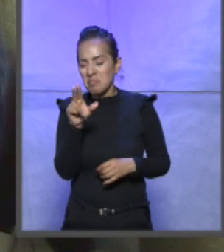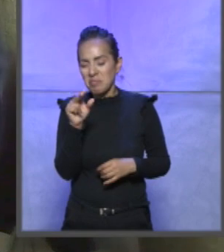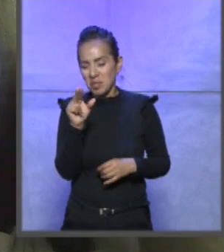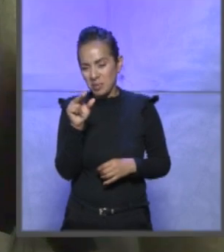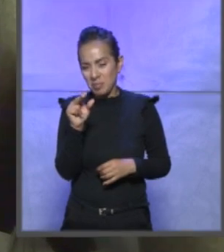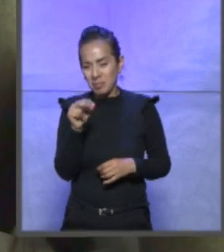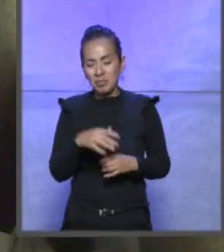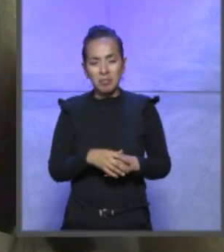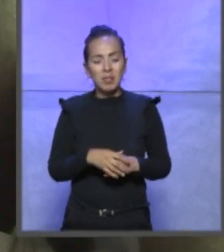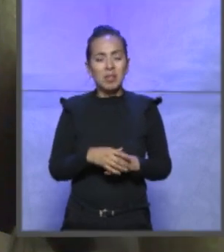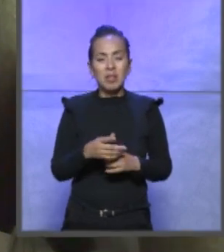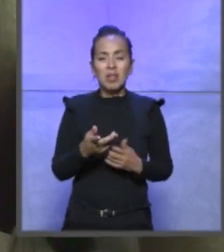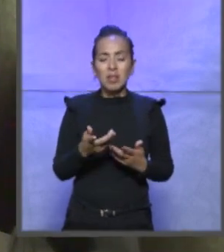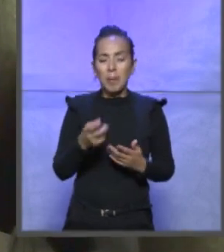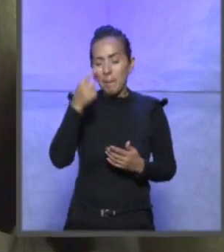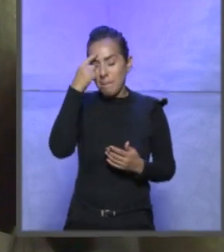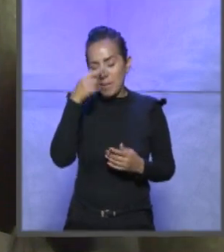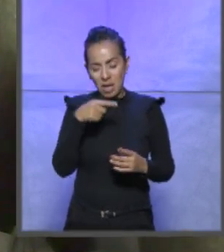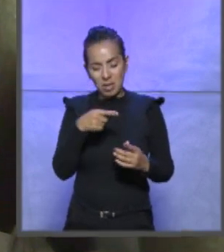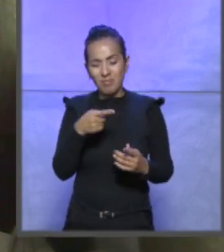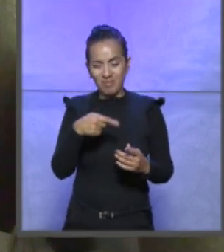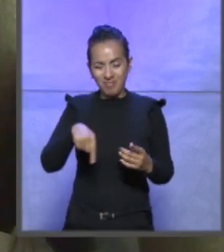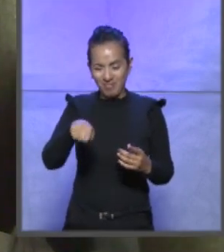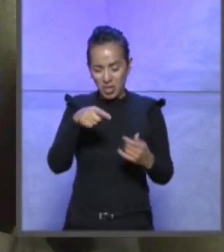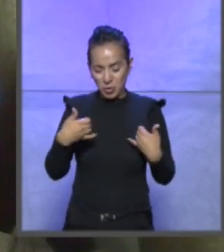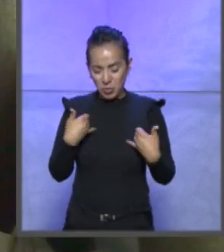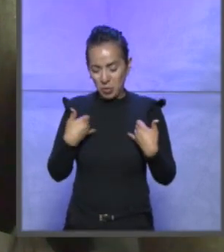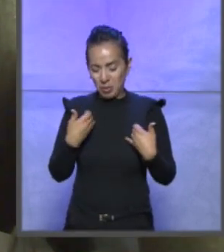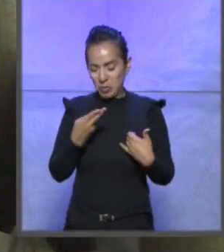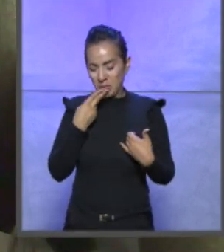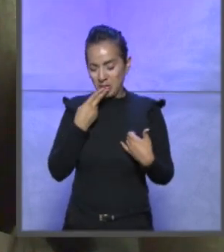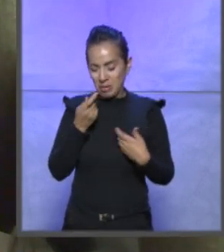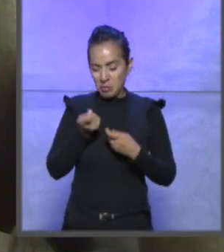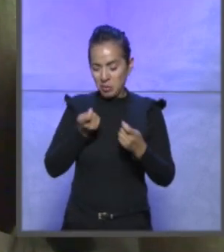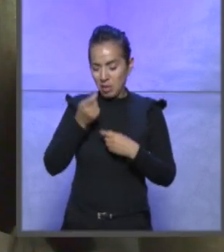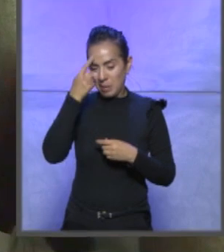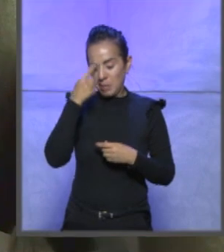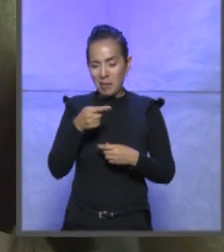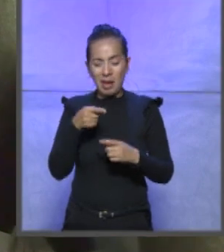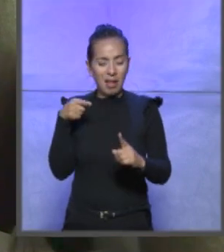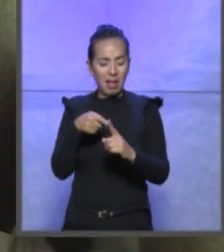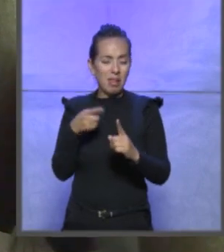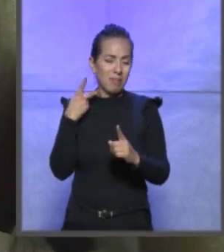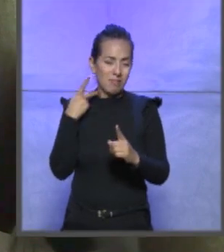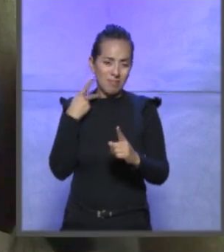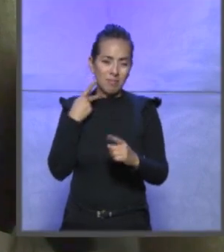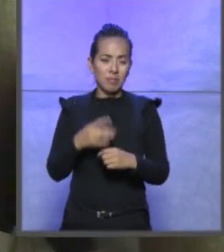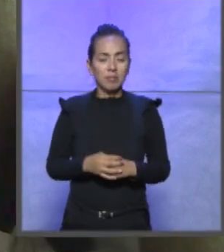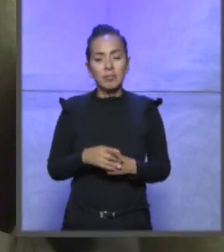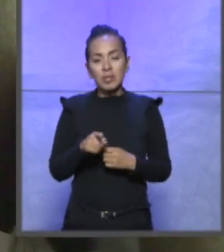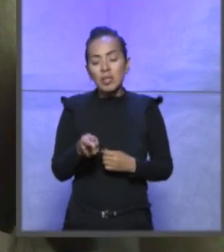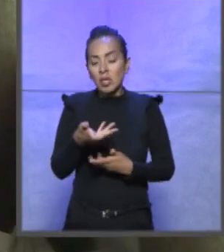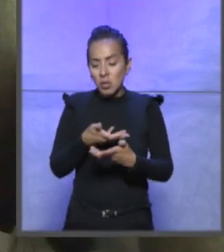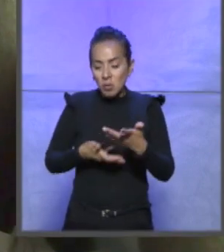Usados, digamos, como para ciertos fines políticos. Jóvenes, a mí me parece muy importante que